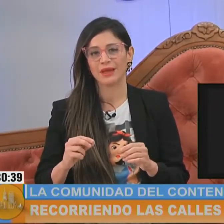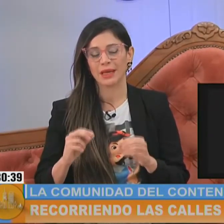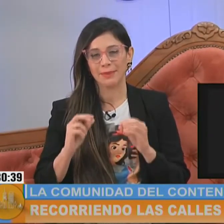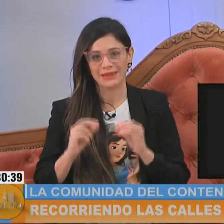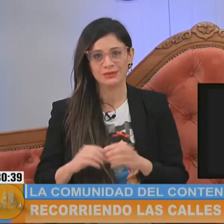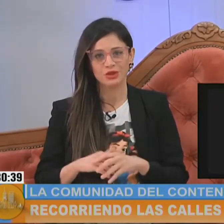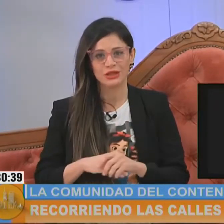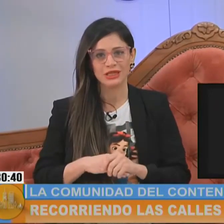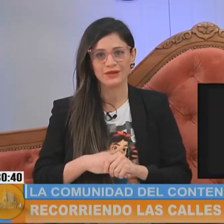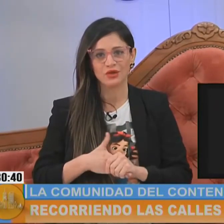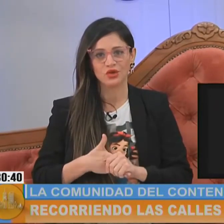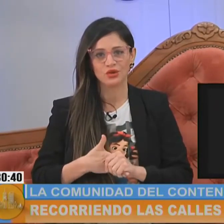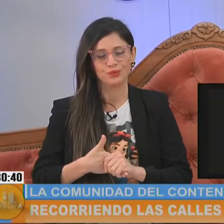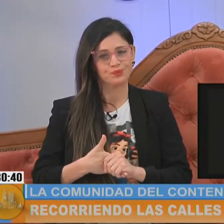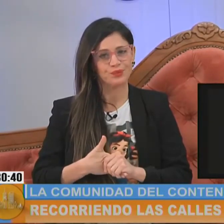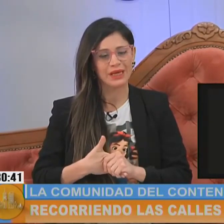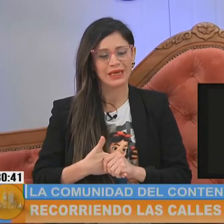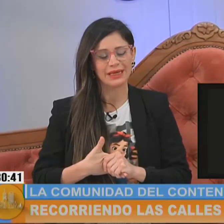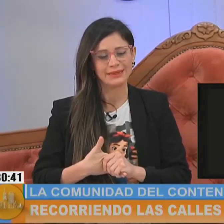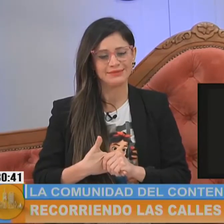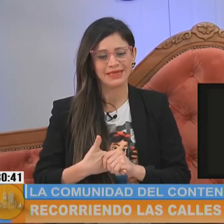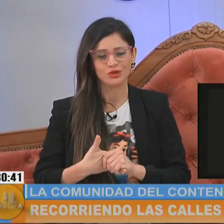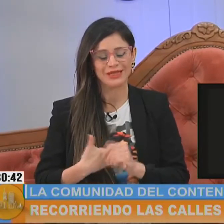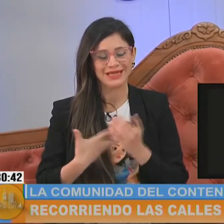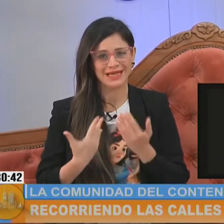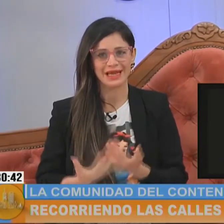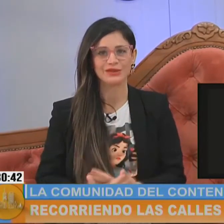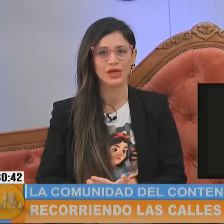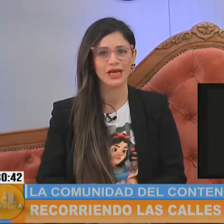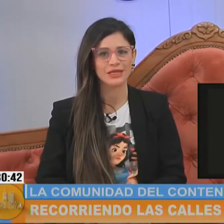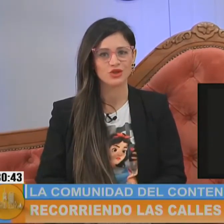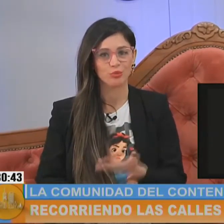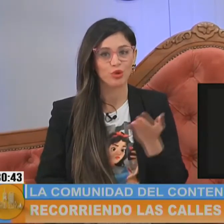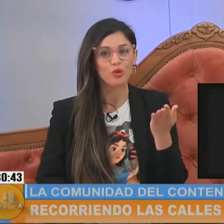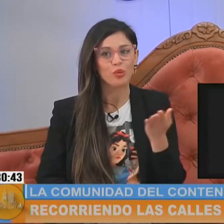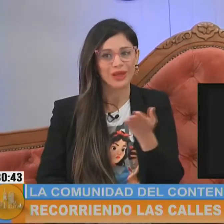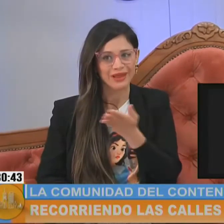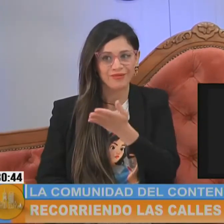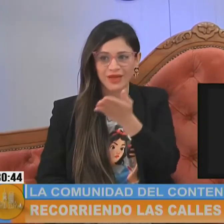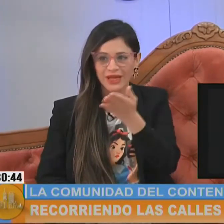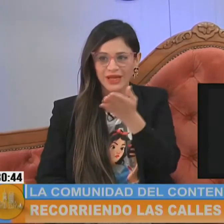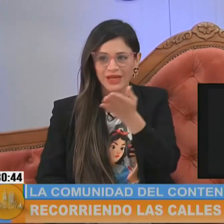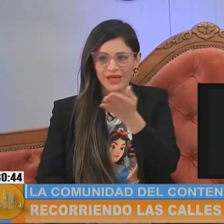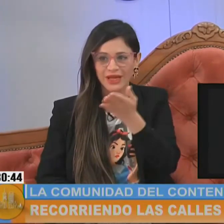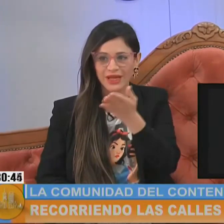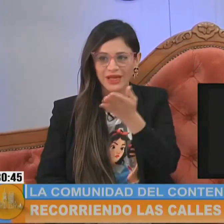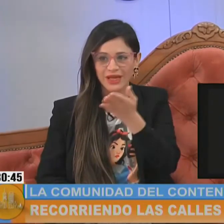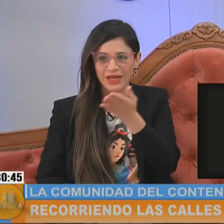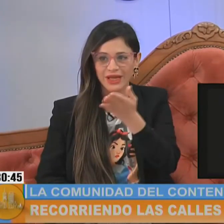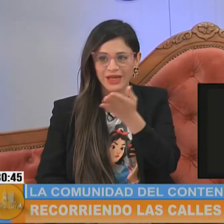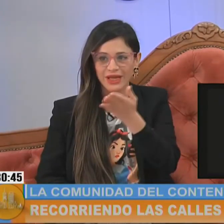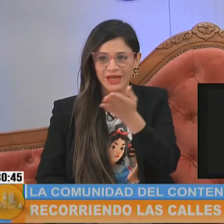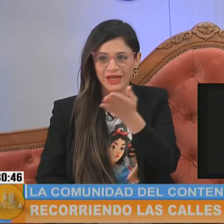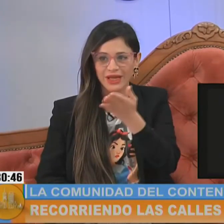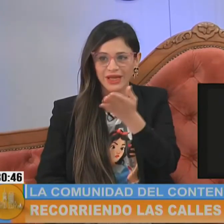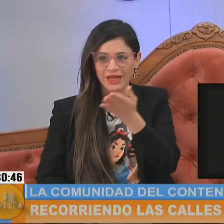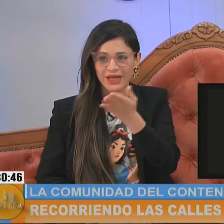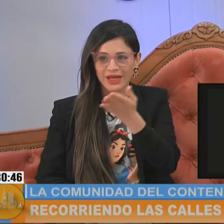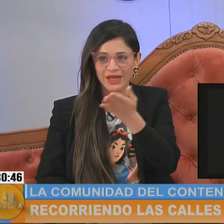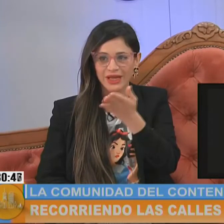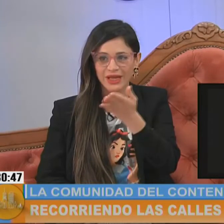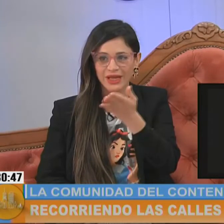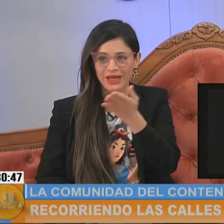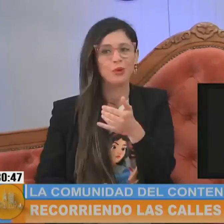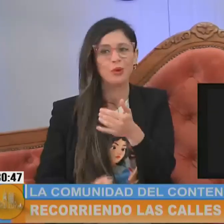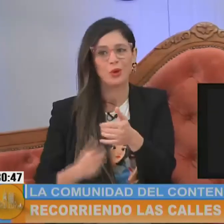Solamente respetando lo que tiene que ver con esto de estar encerraditos en casa, entonces poco pueden ver lo que está pasando en las calles. Entonces, de cierta